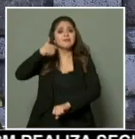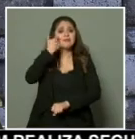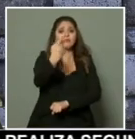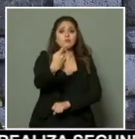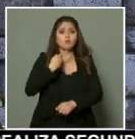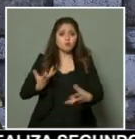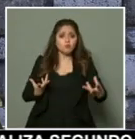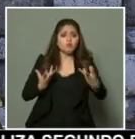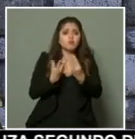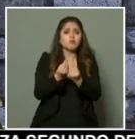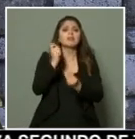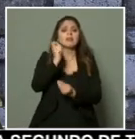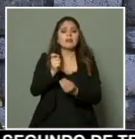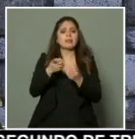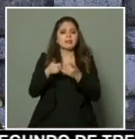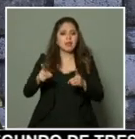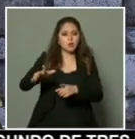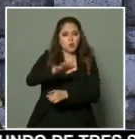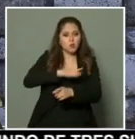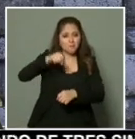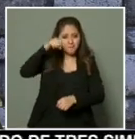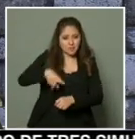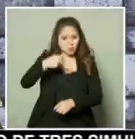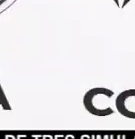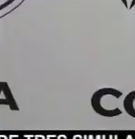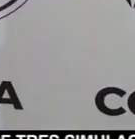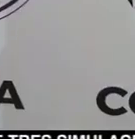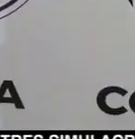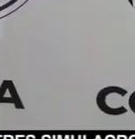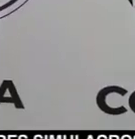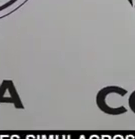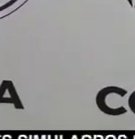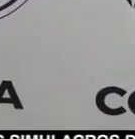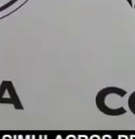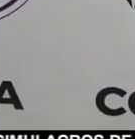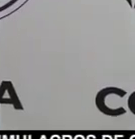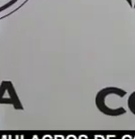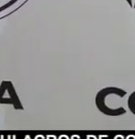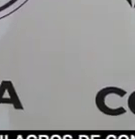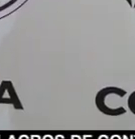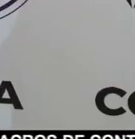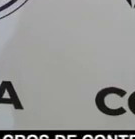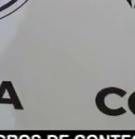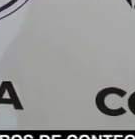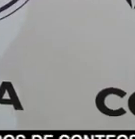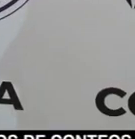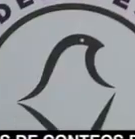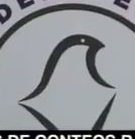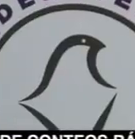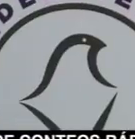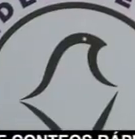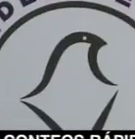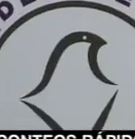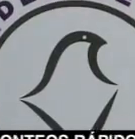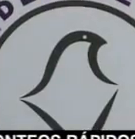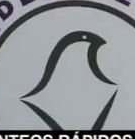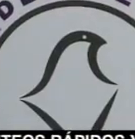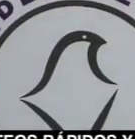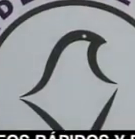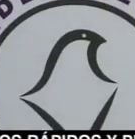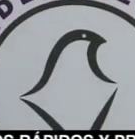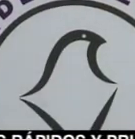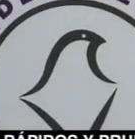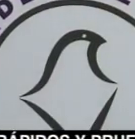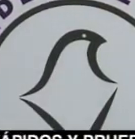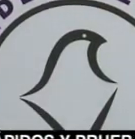realizar campañas de concientización y cuidado del agua. En tanto, la abanderada del partido Nueva Alianza se pronunció en contra de